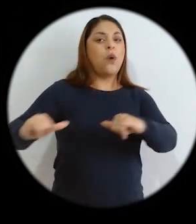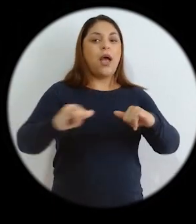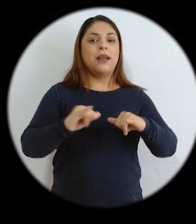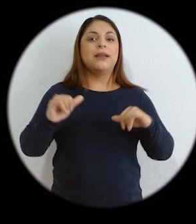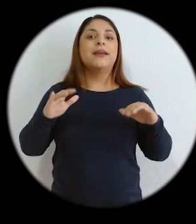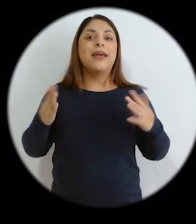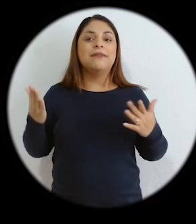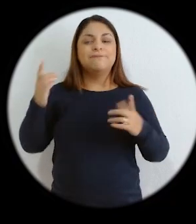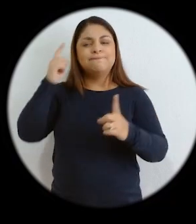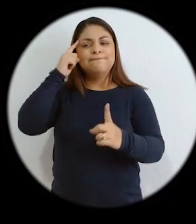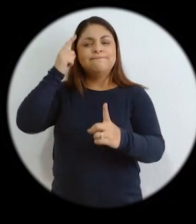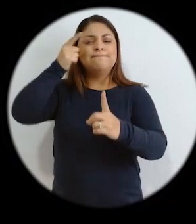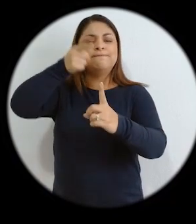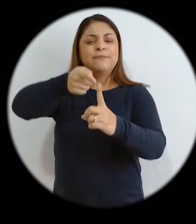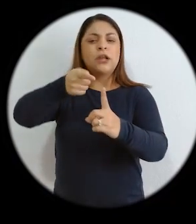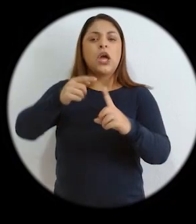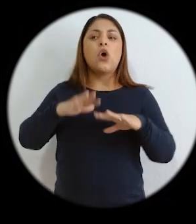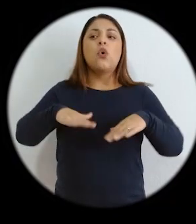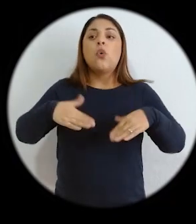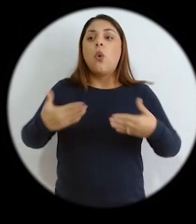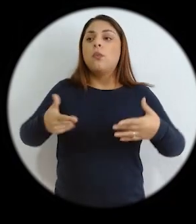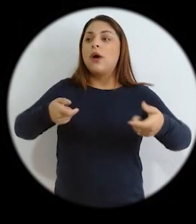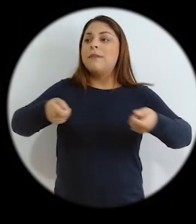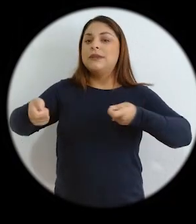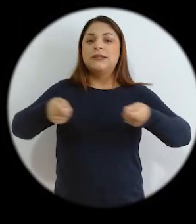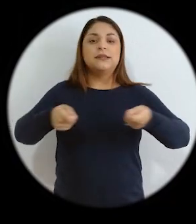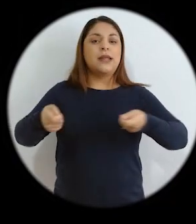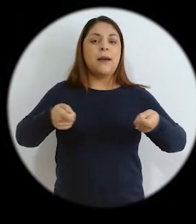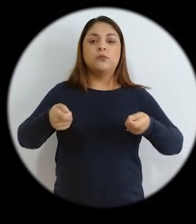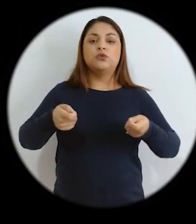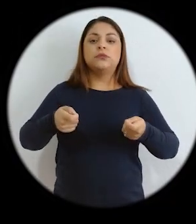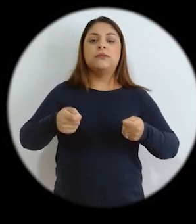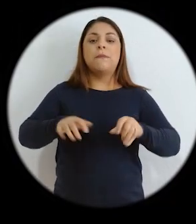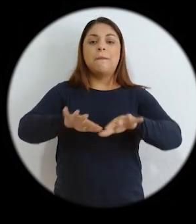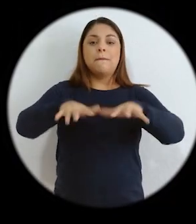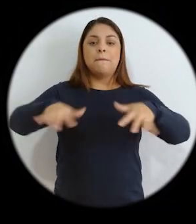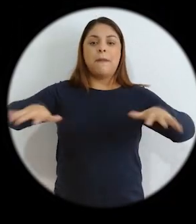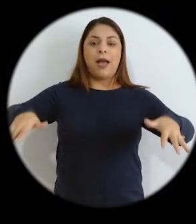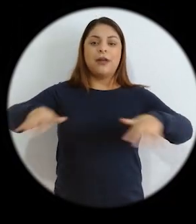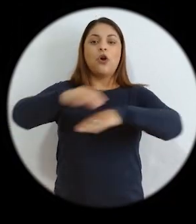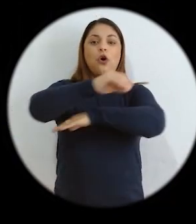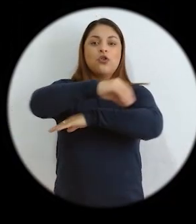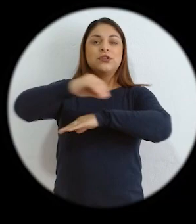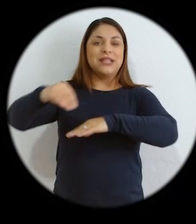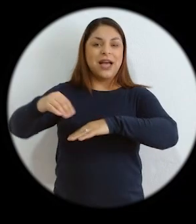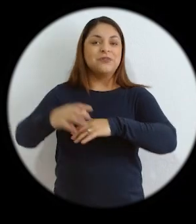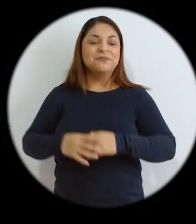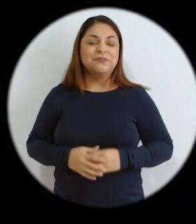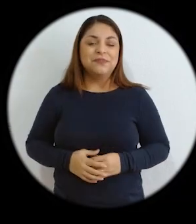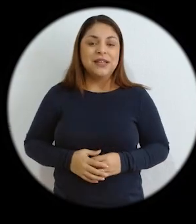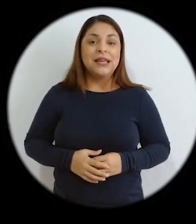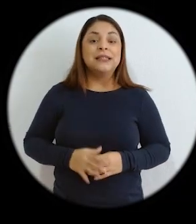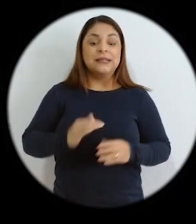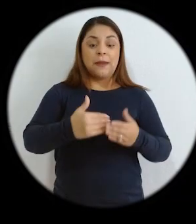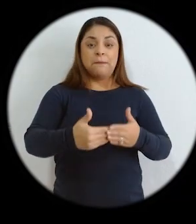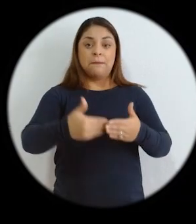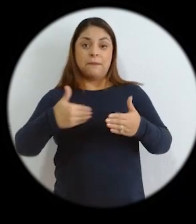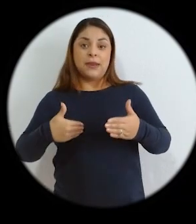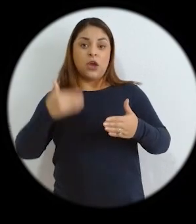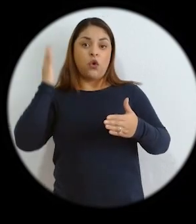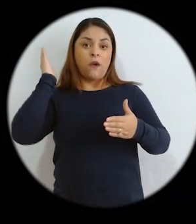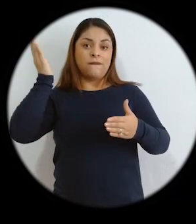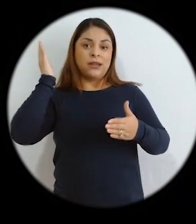un elemento en común, y es cómo gestionamos de la mejor forma nuestros mares y el océano. ¿Ok?